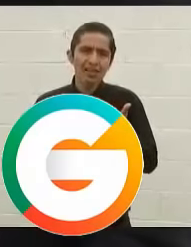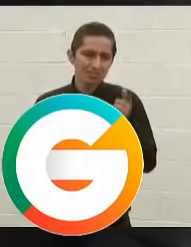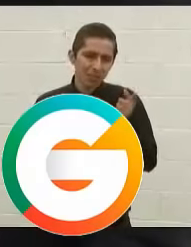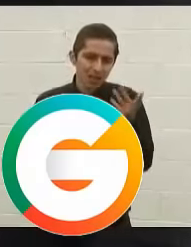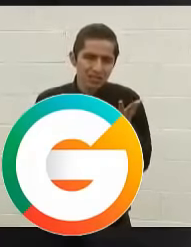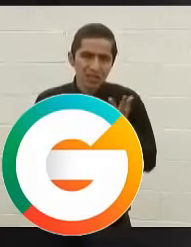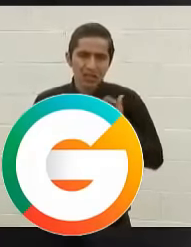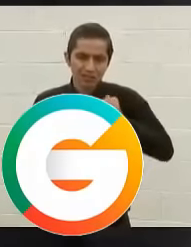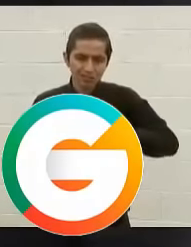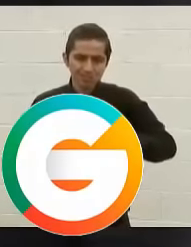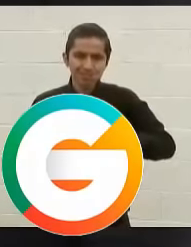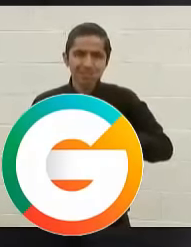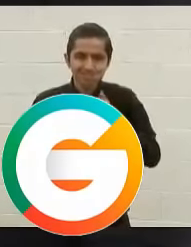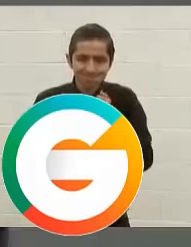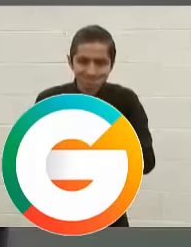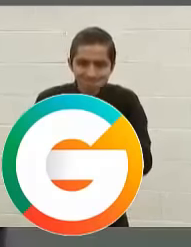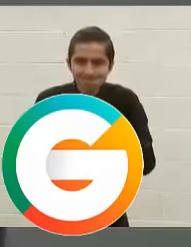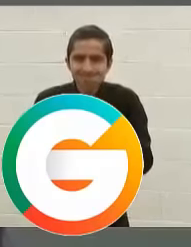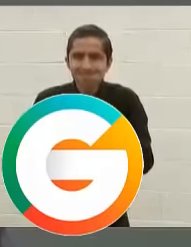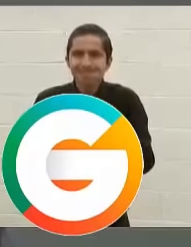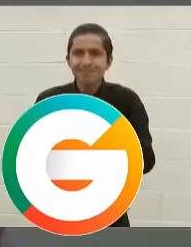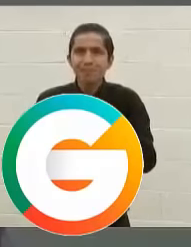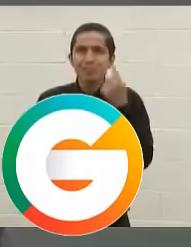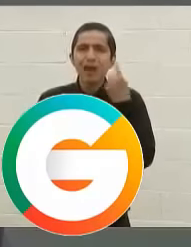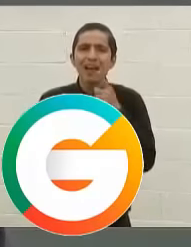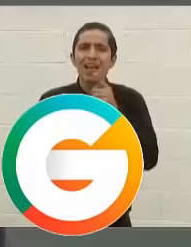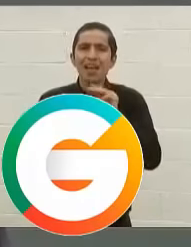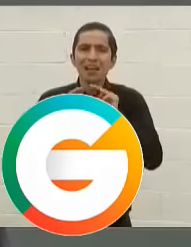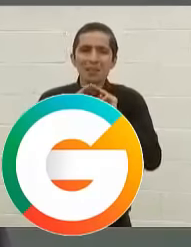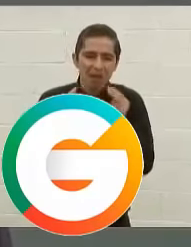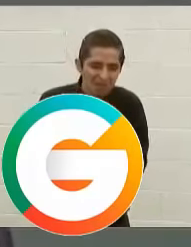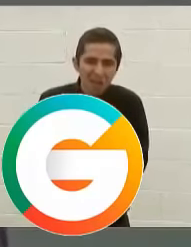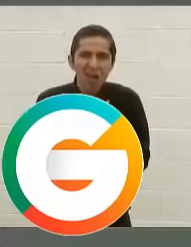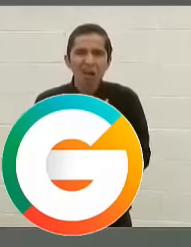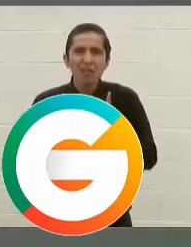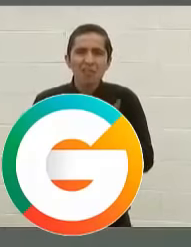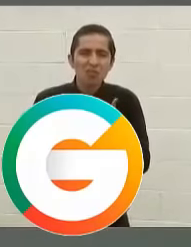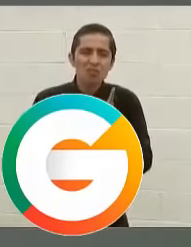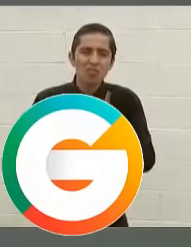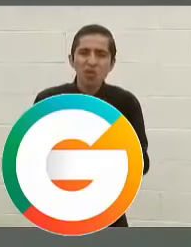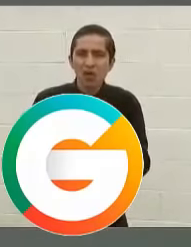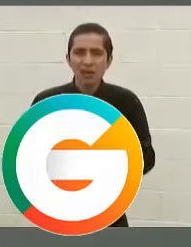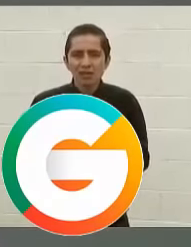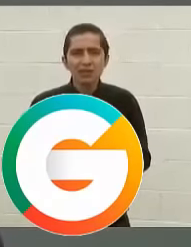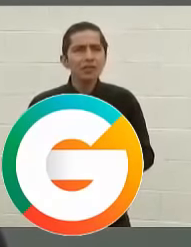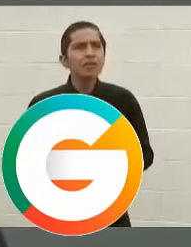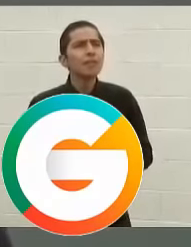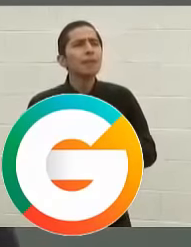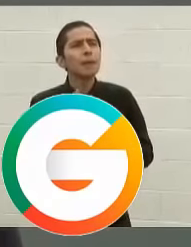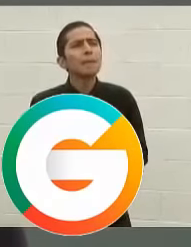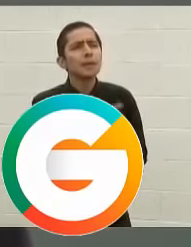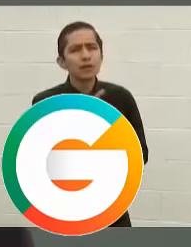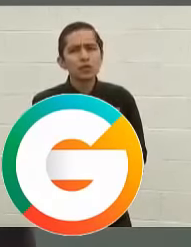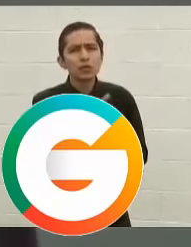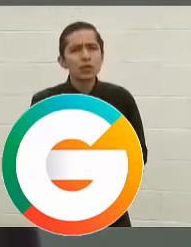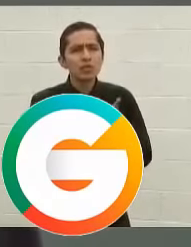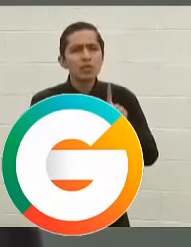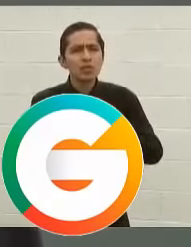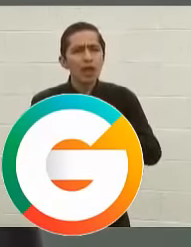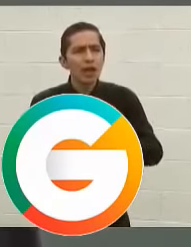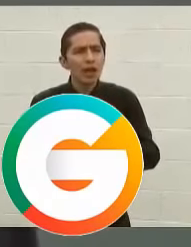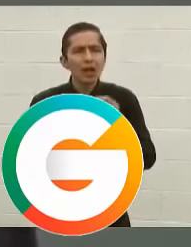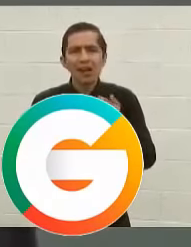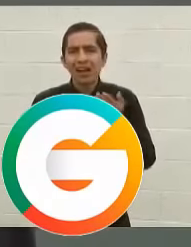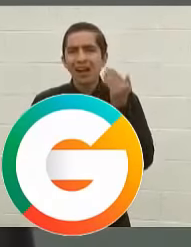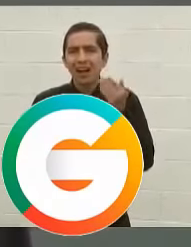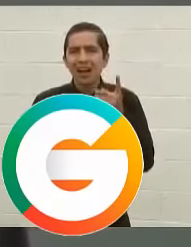Investigación para el delito de narcomenudeo. Y preguntarle, hace unos días